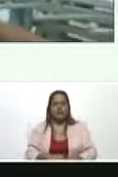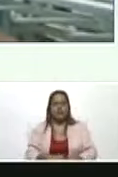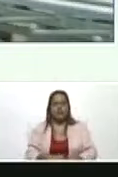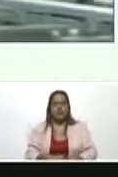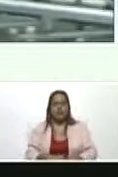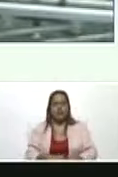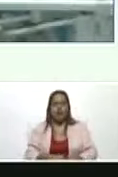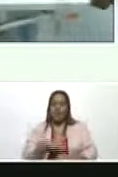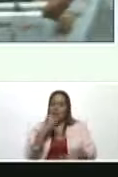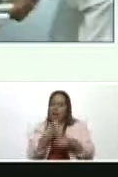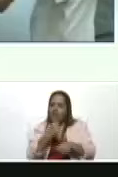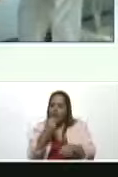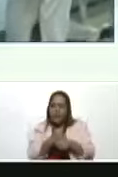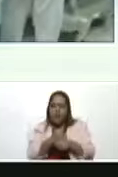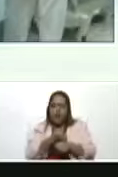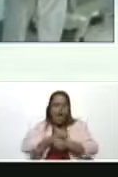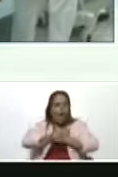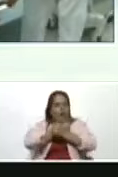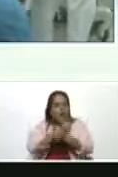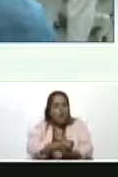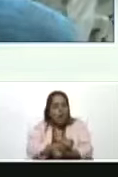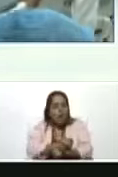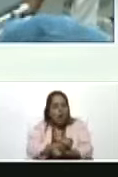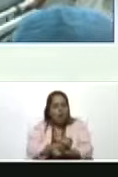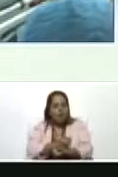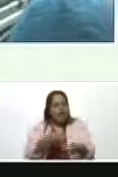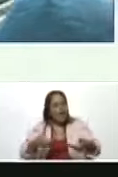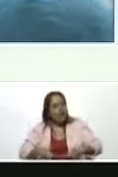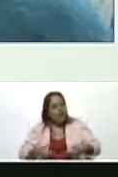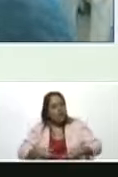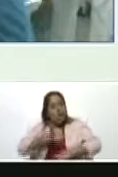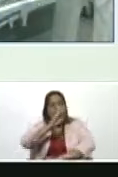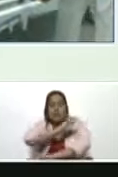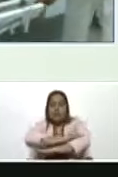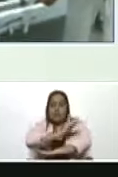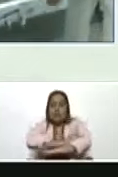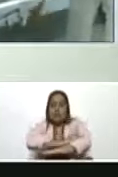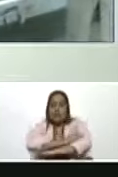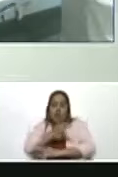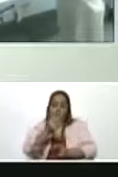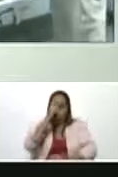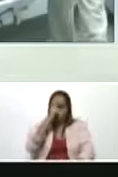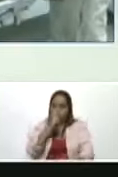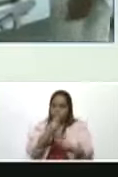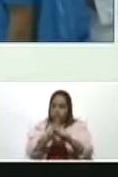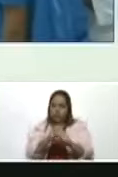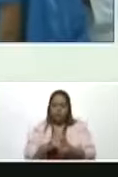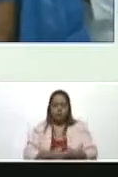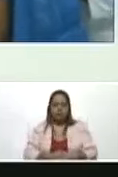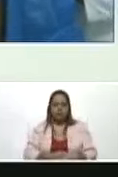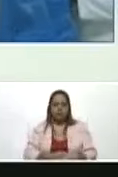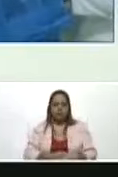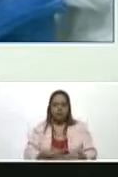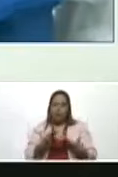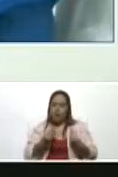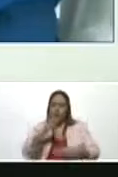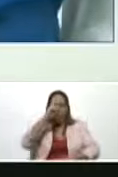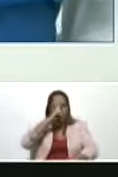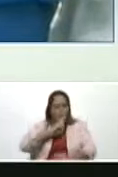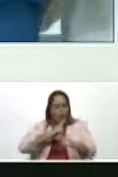Con trabajo, con amor, con dedicación, con disciplina, con mucha honestidad, con mucha